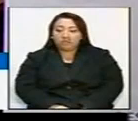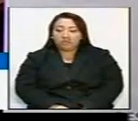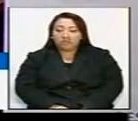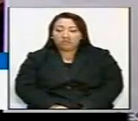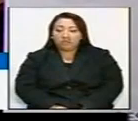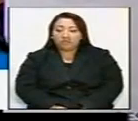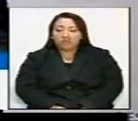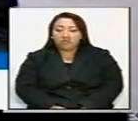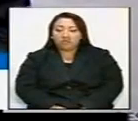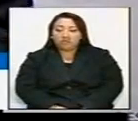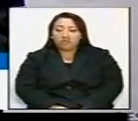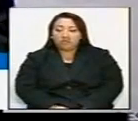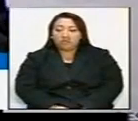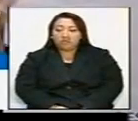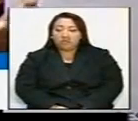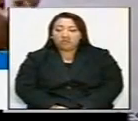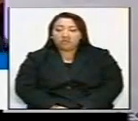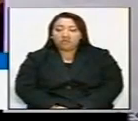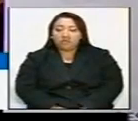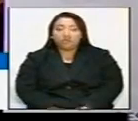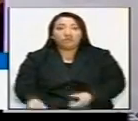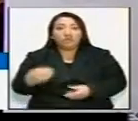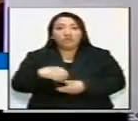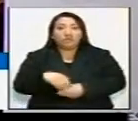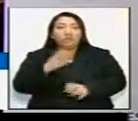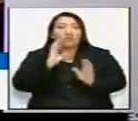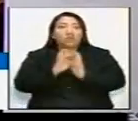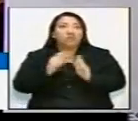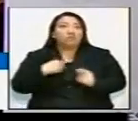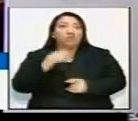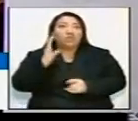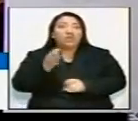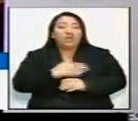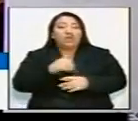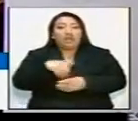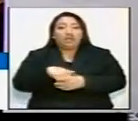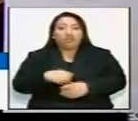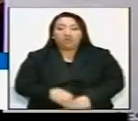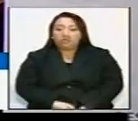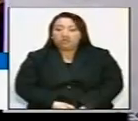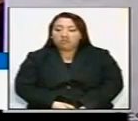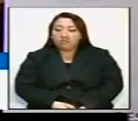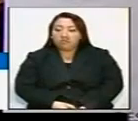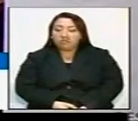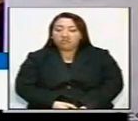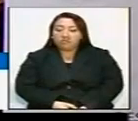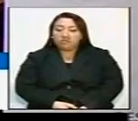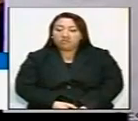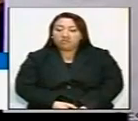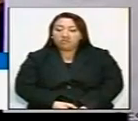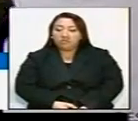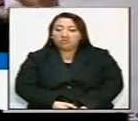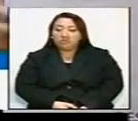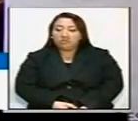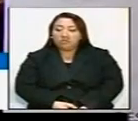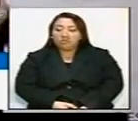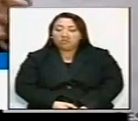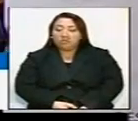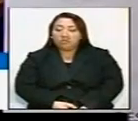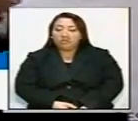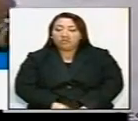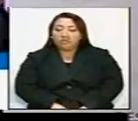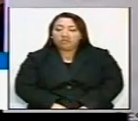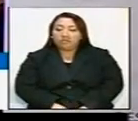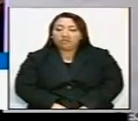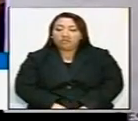incluía solamente encontrar unas cosas, por ejemplo, tener un mandato electoral. En el caso de Australia, en